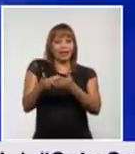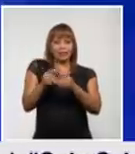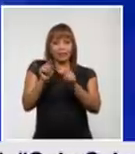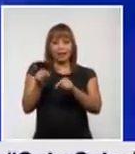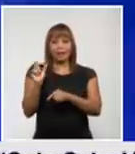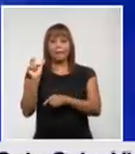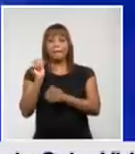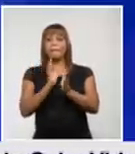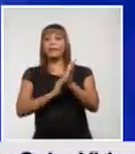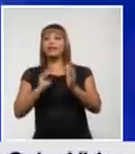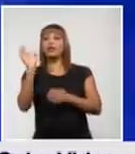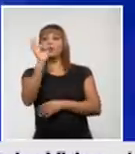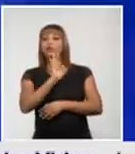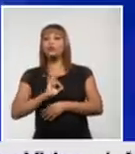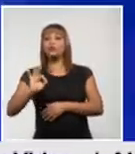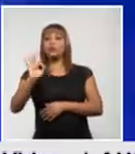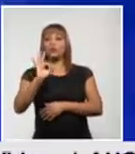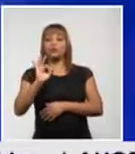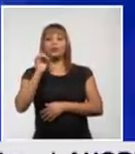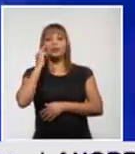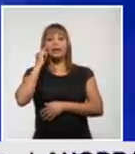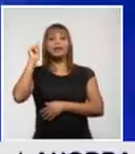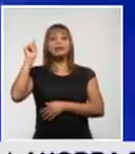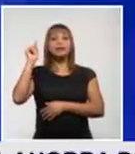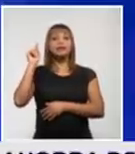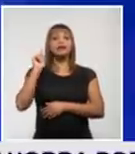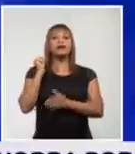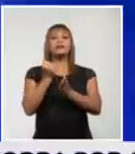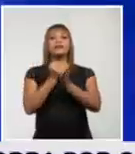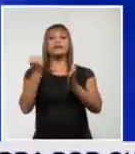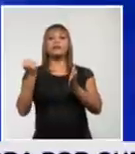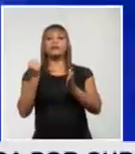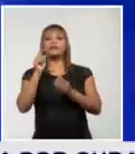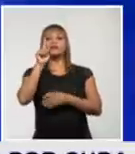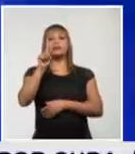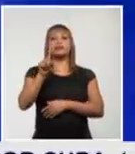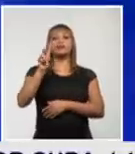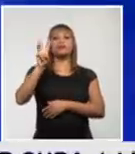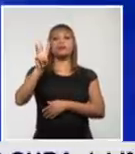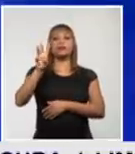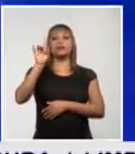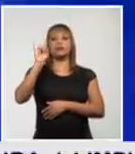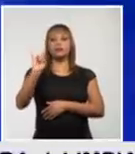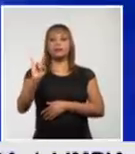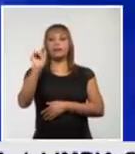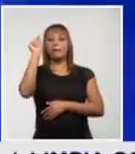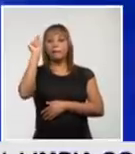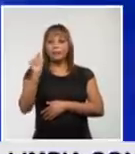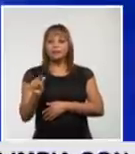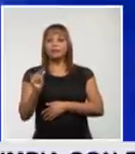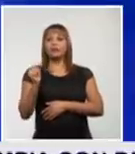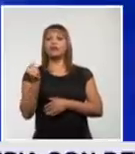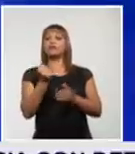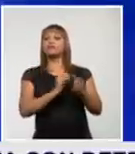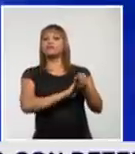octubre, pues se han diagnosticado 139 personas con la enfermedad,